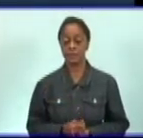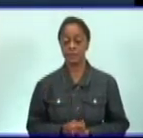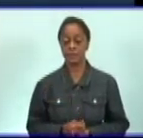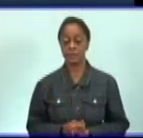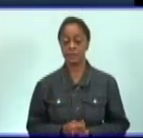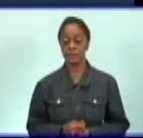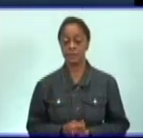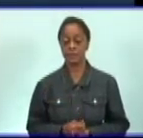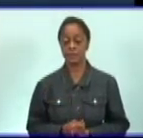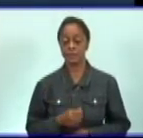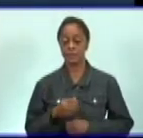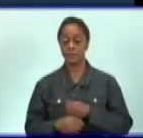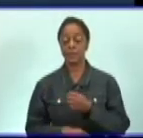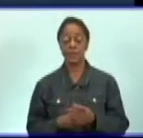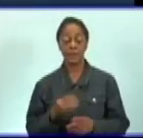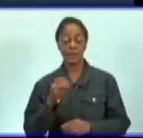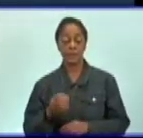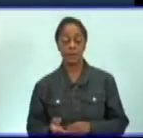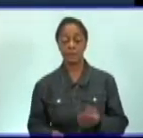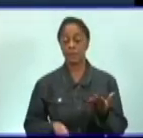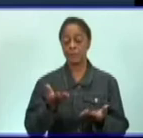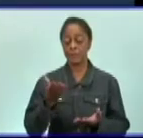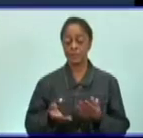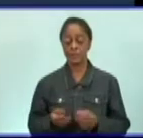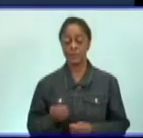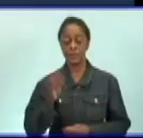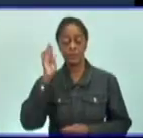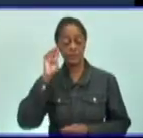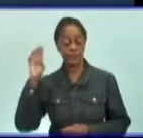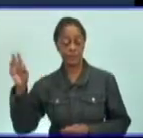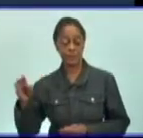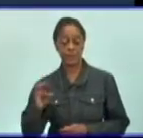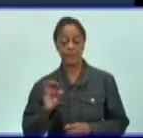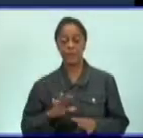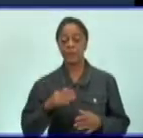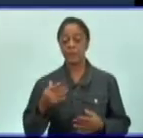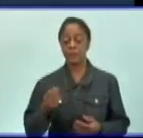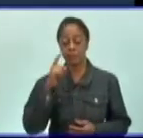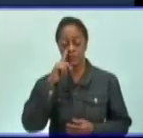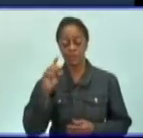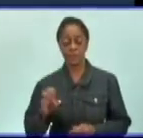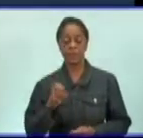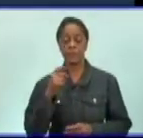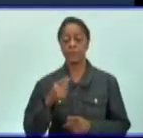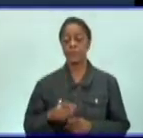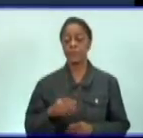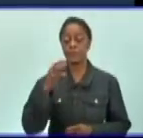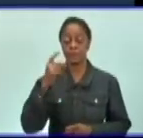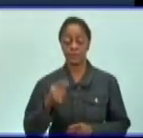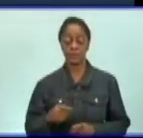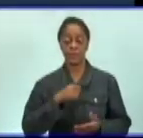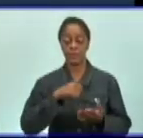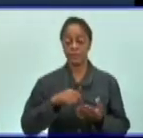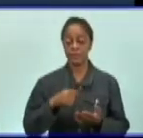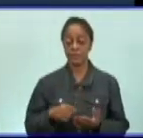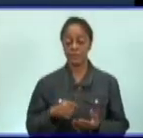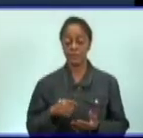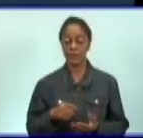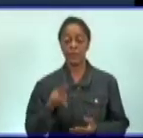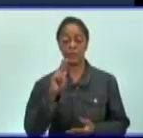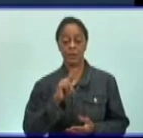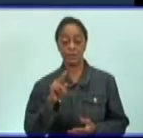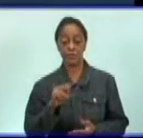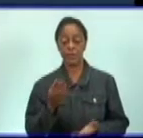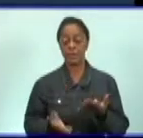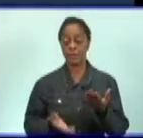Que el cálculo con magnitudes debemos recordar cuando terminamos de calcular, escribir la unidad de medida con